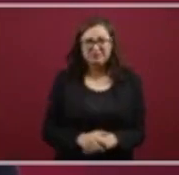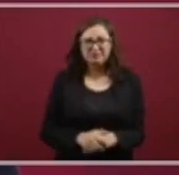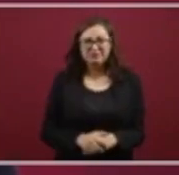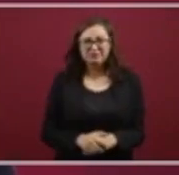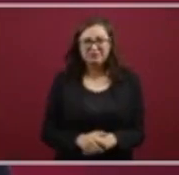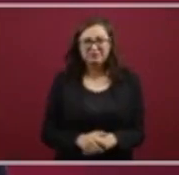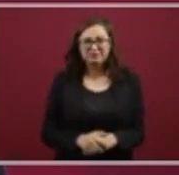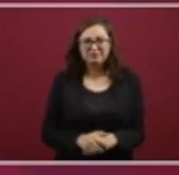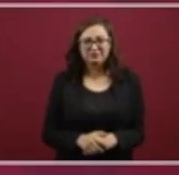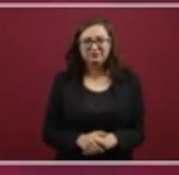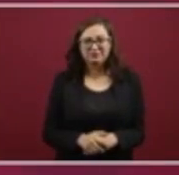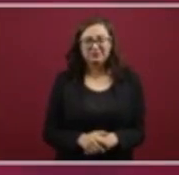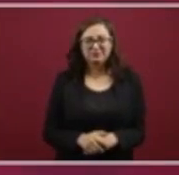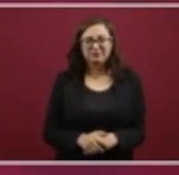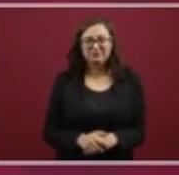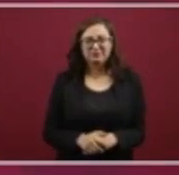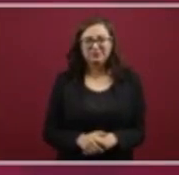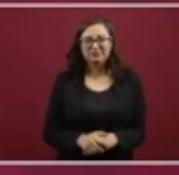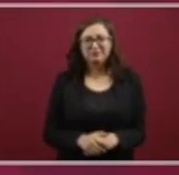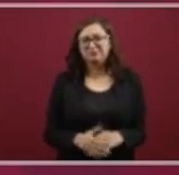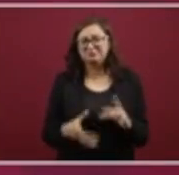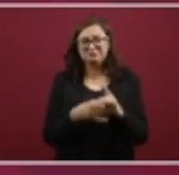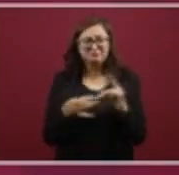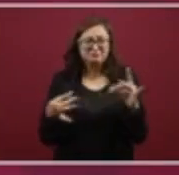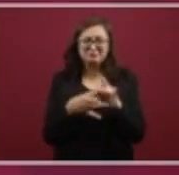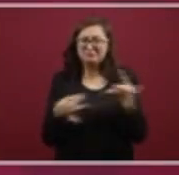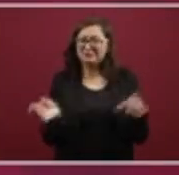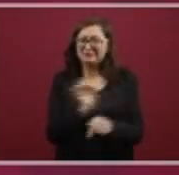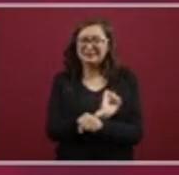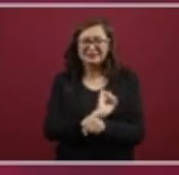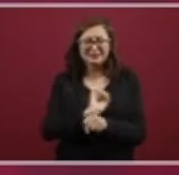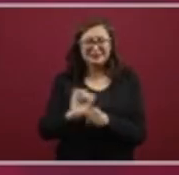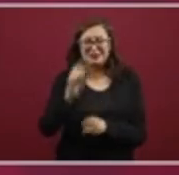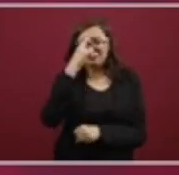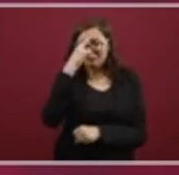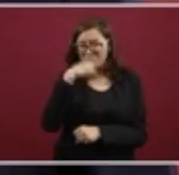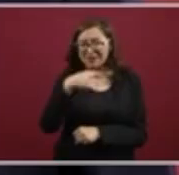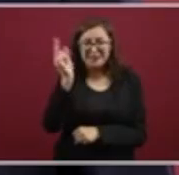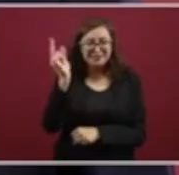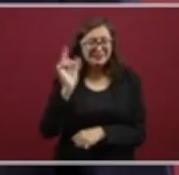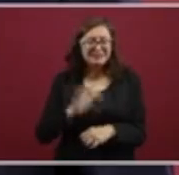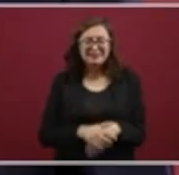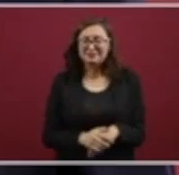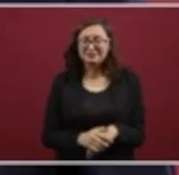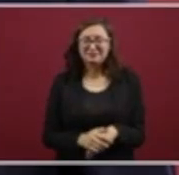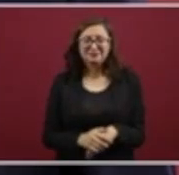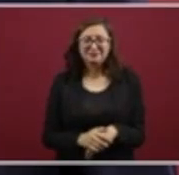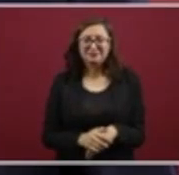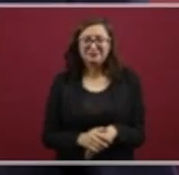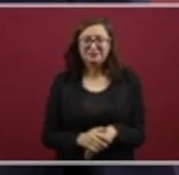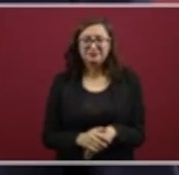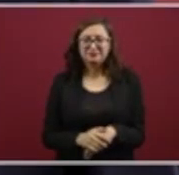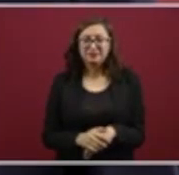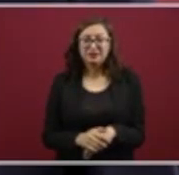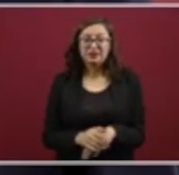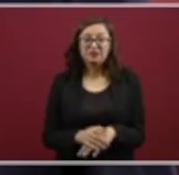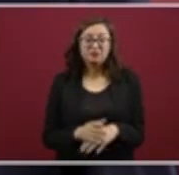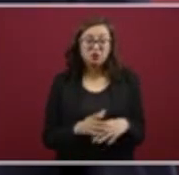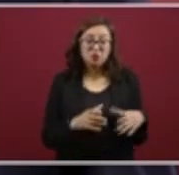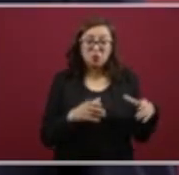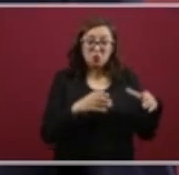sencillo de explicar. Antes los